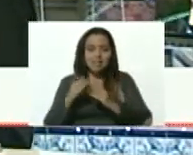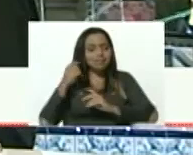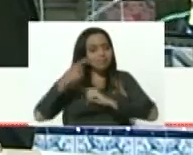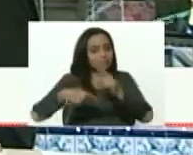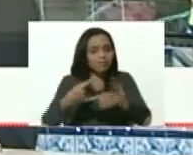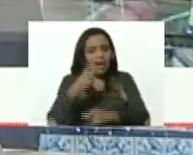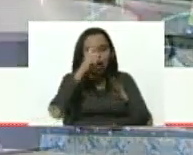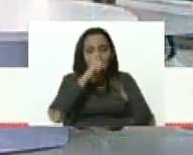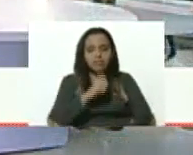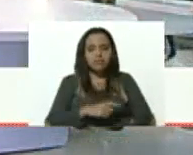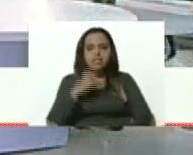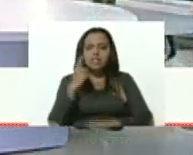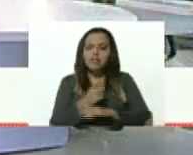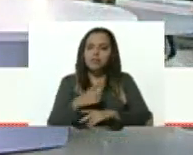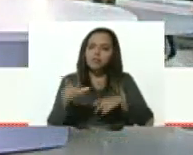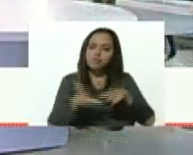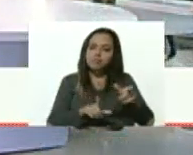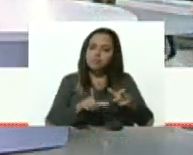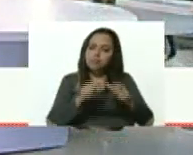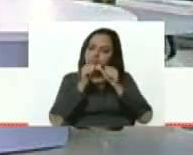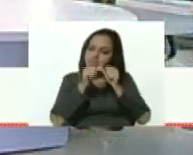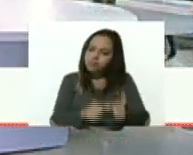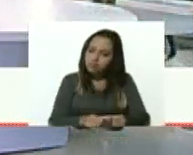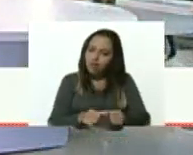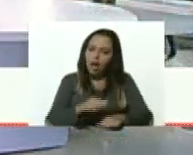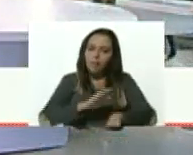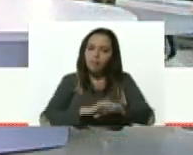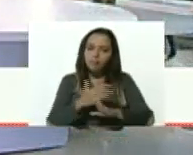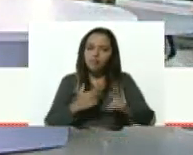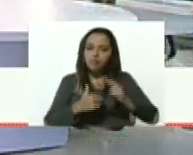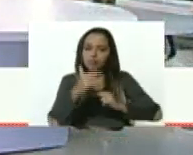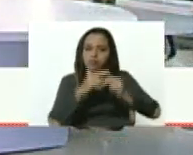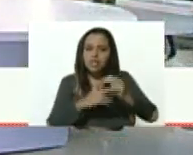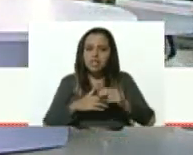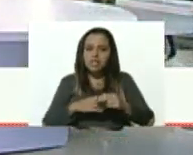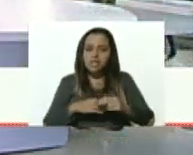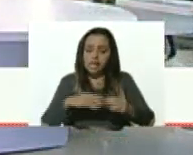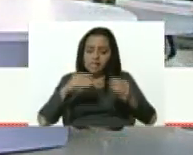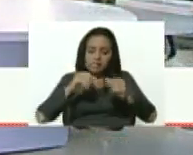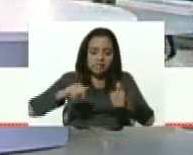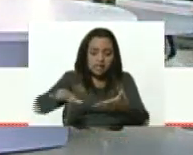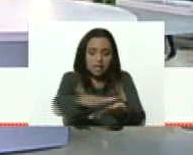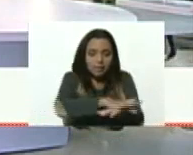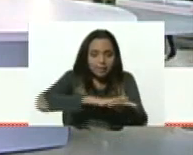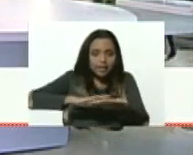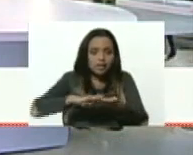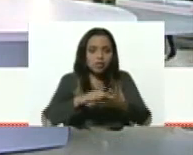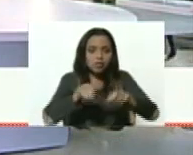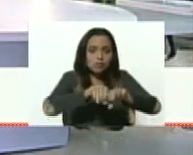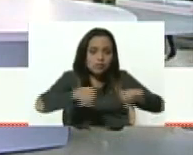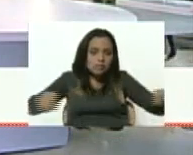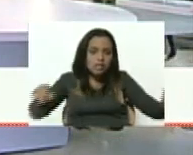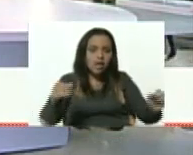establecerlo al detalle, porque todo esto es materiales, cemento, cabilla,